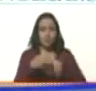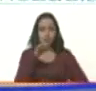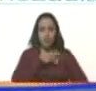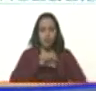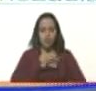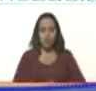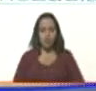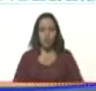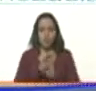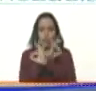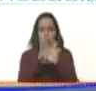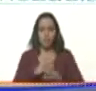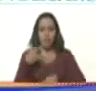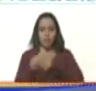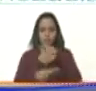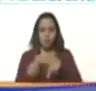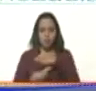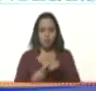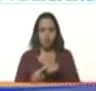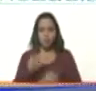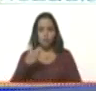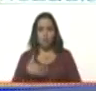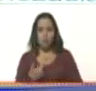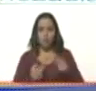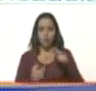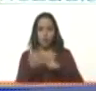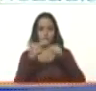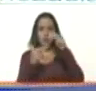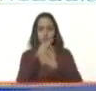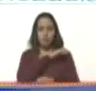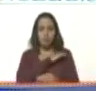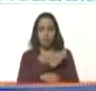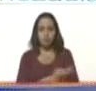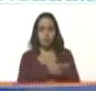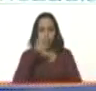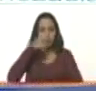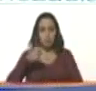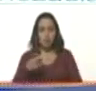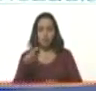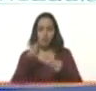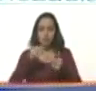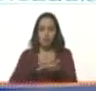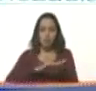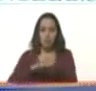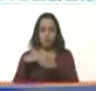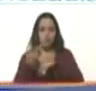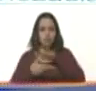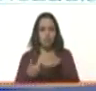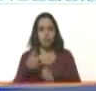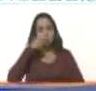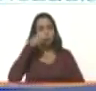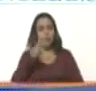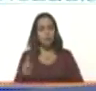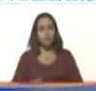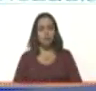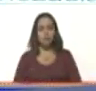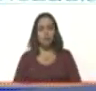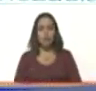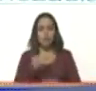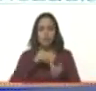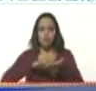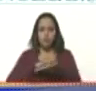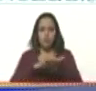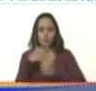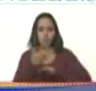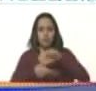de la revolución para construir poder popular y solucionar los problemas del pueblo, solucionar los problemas de la